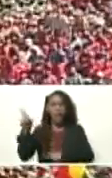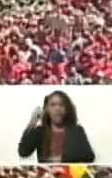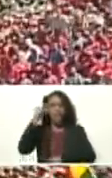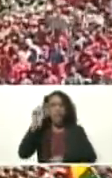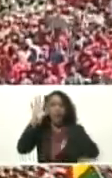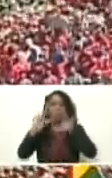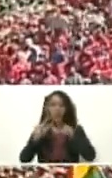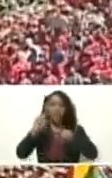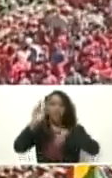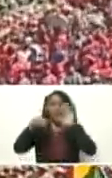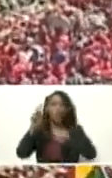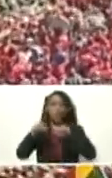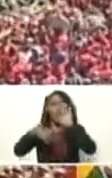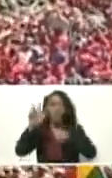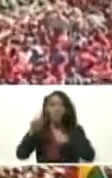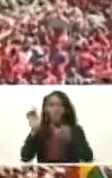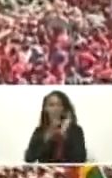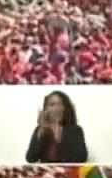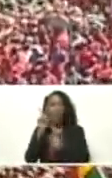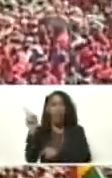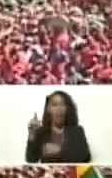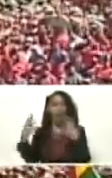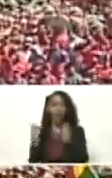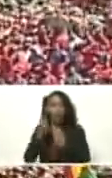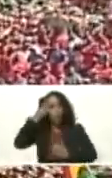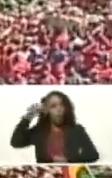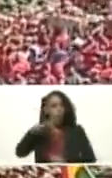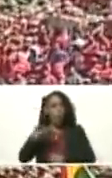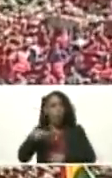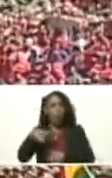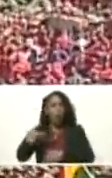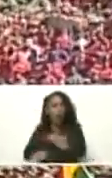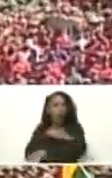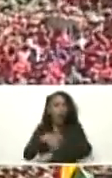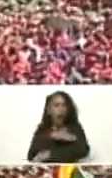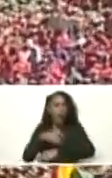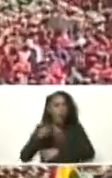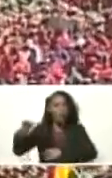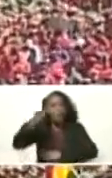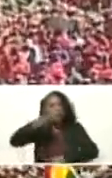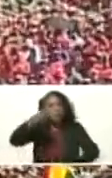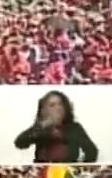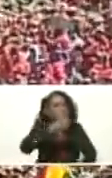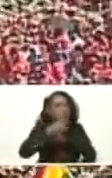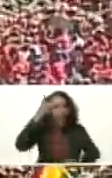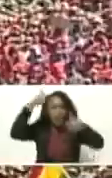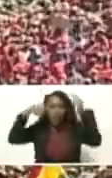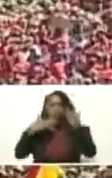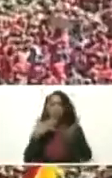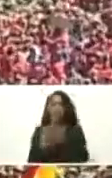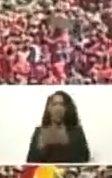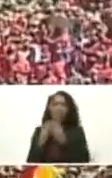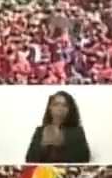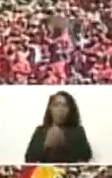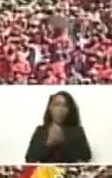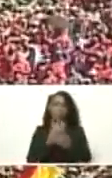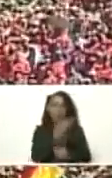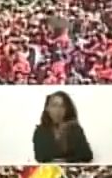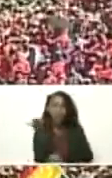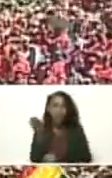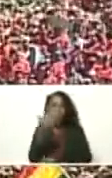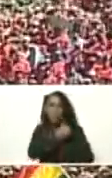y 13 de abril estaba en la calle junto al pueblo buscando al comandante Chávez. Gracias, compañero. Con ustedes,